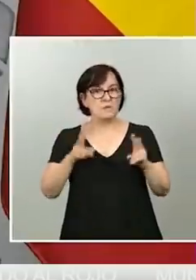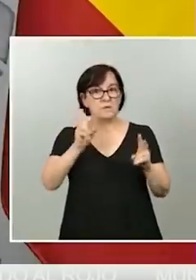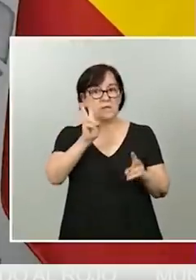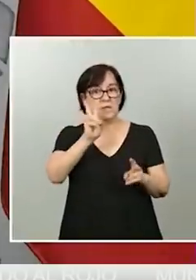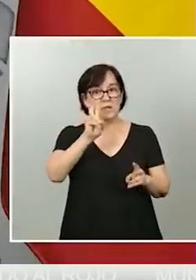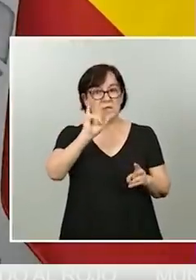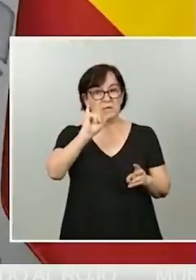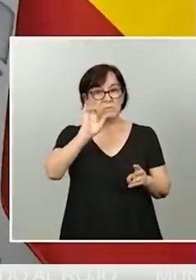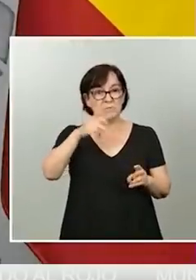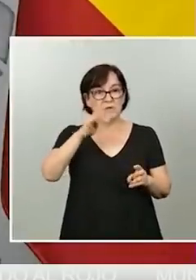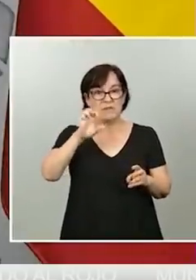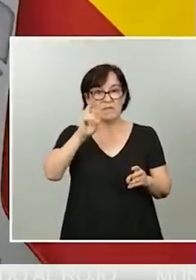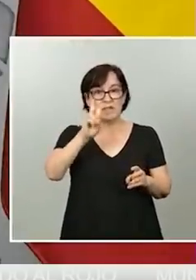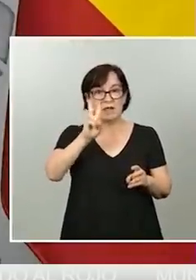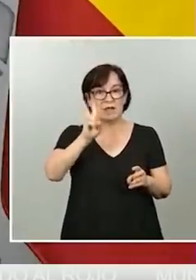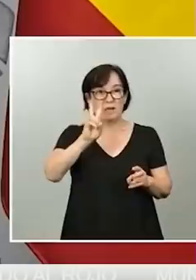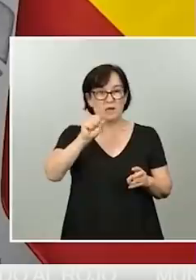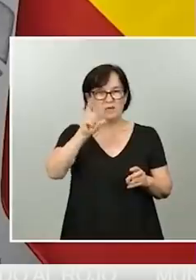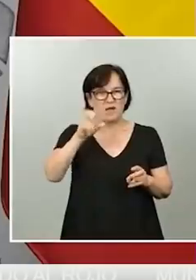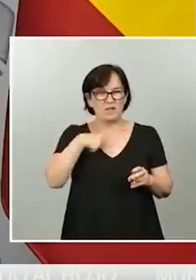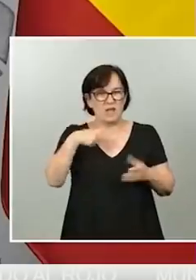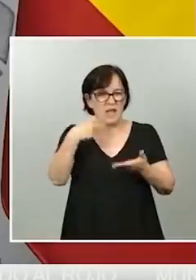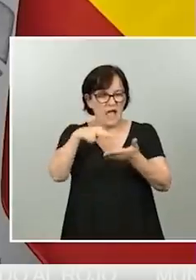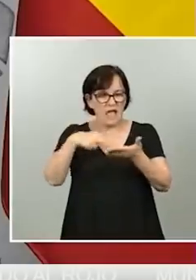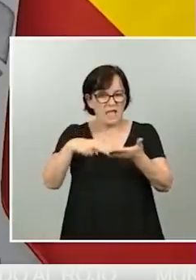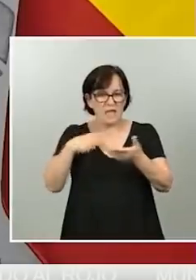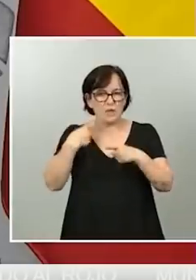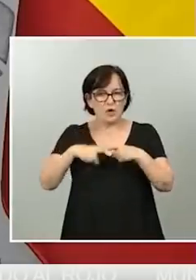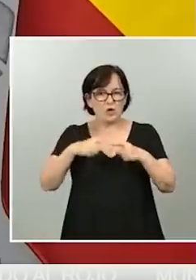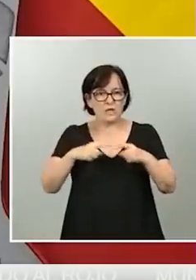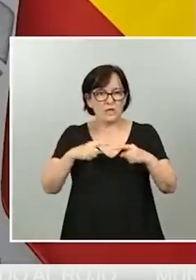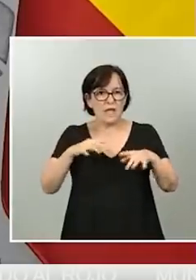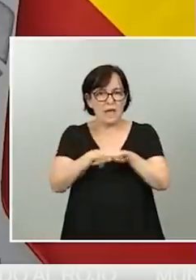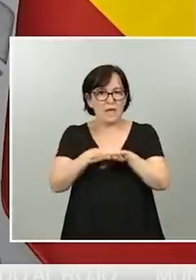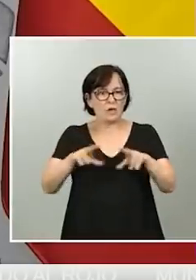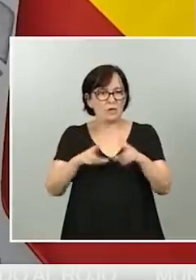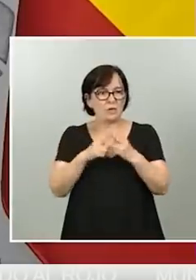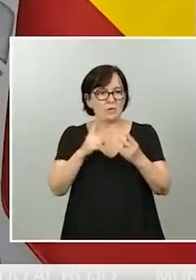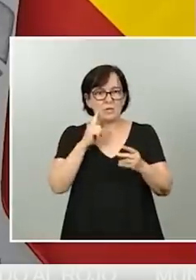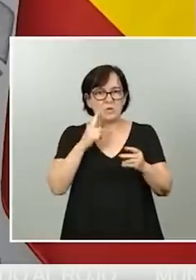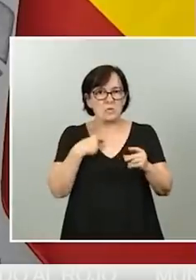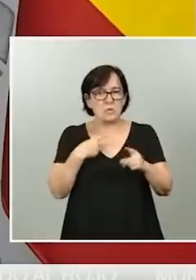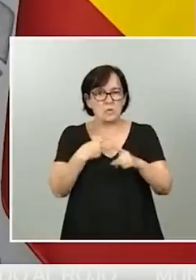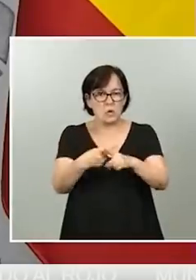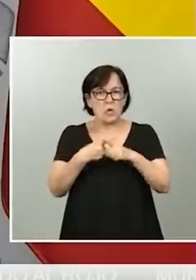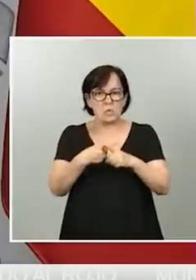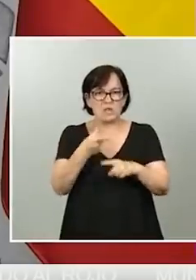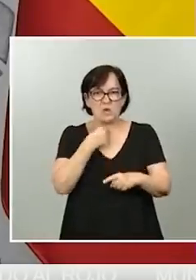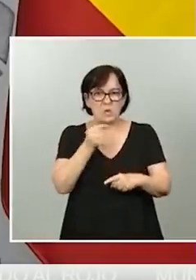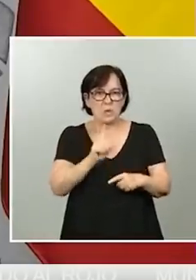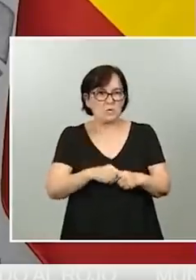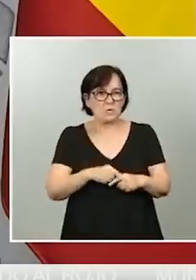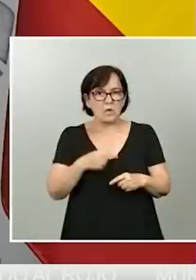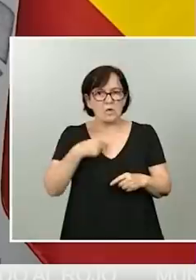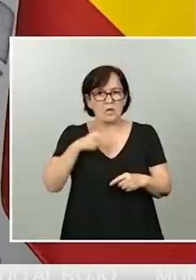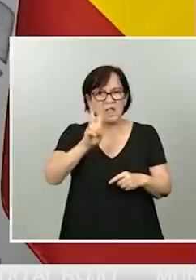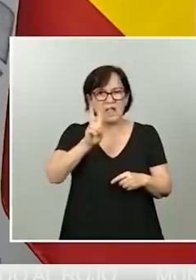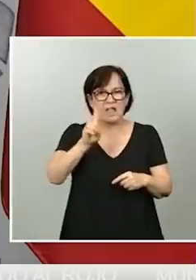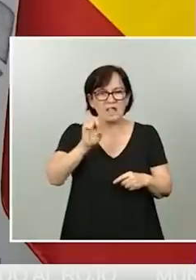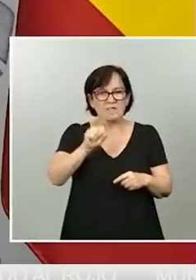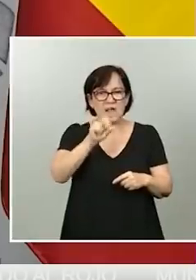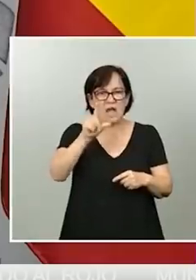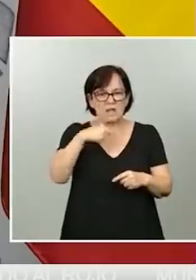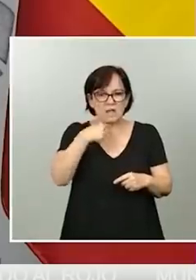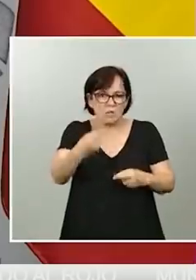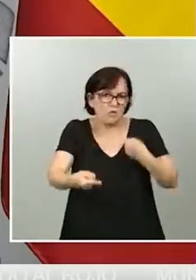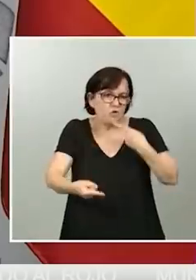de la ciudadanía? ¿Y en nombre de la ciudadanía quién va a decidir ¿Quién es un periodista objetivo